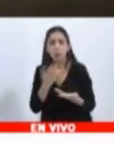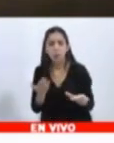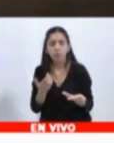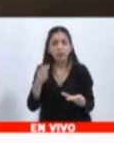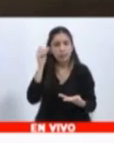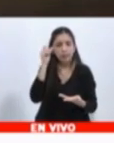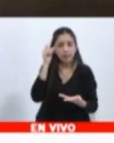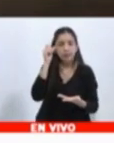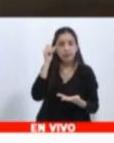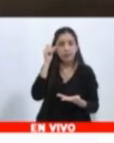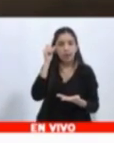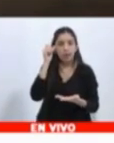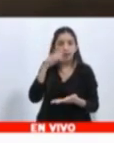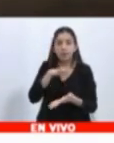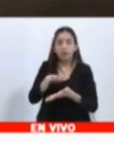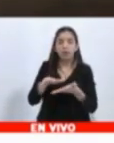proceso.